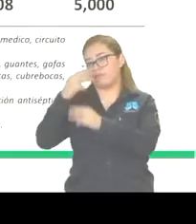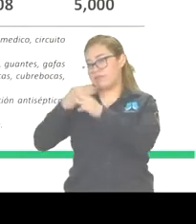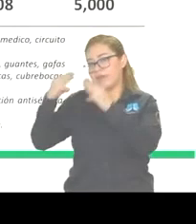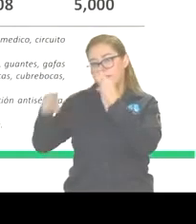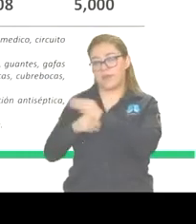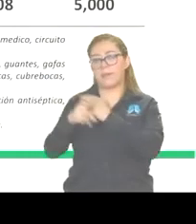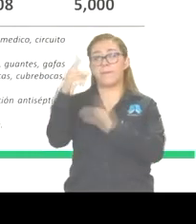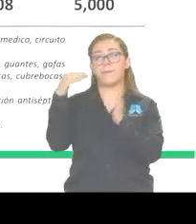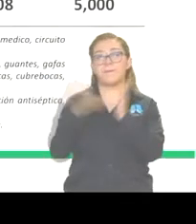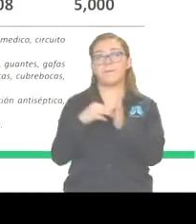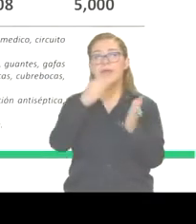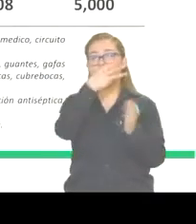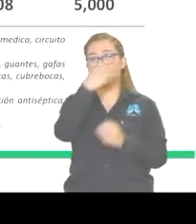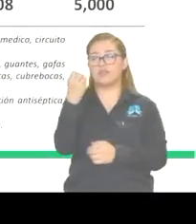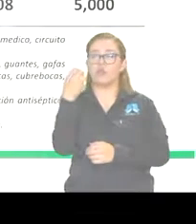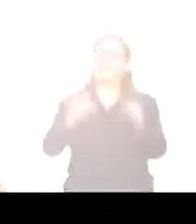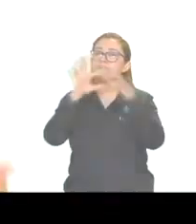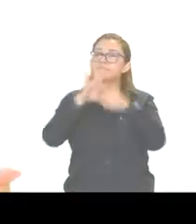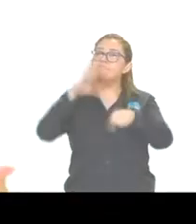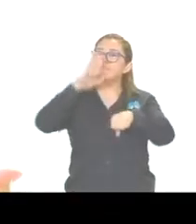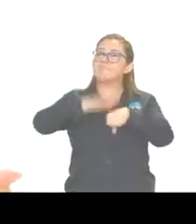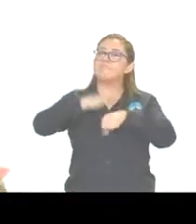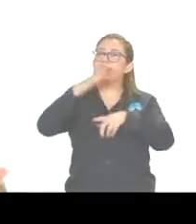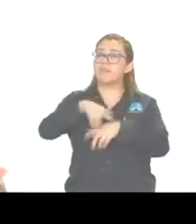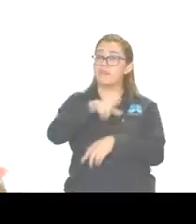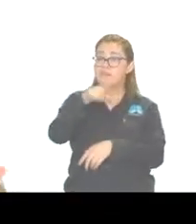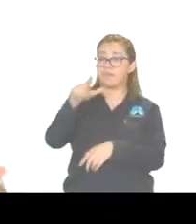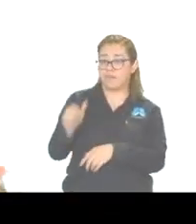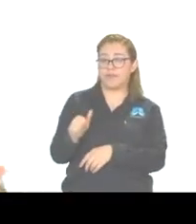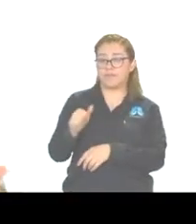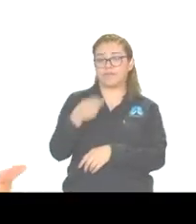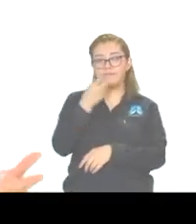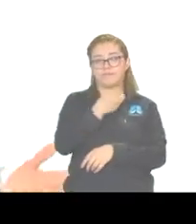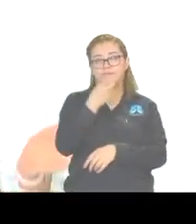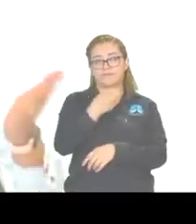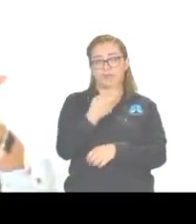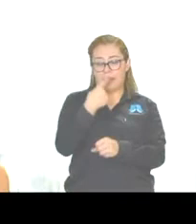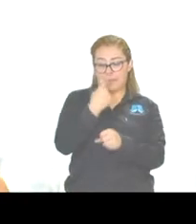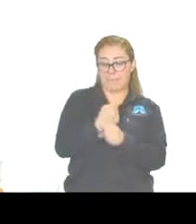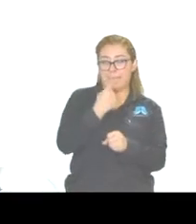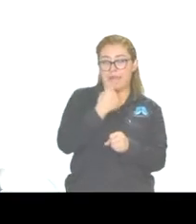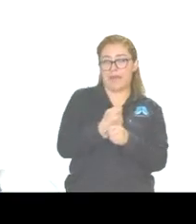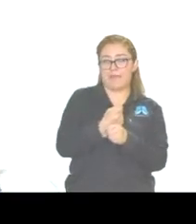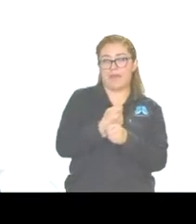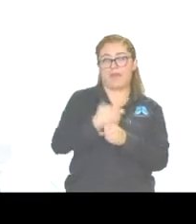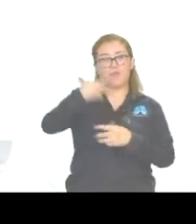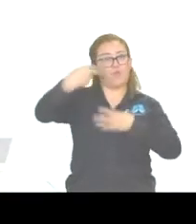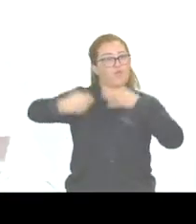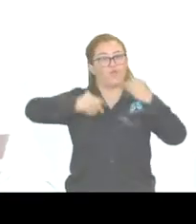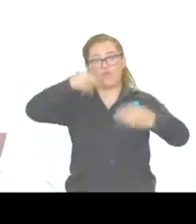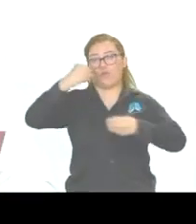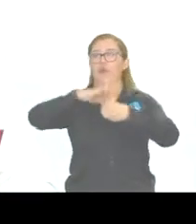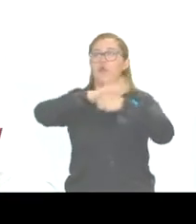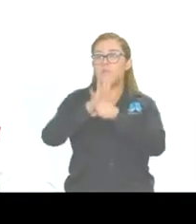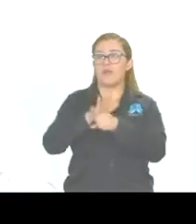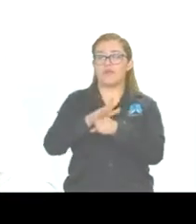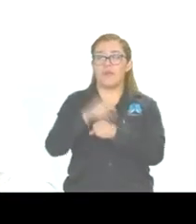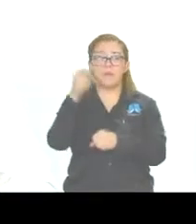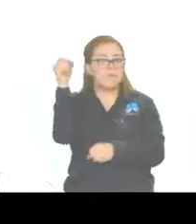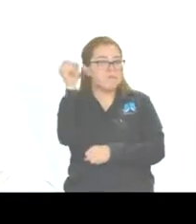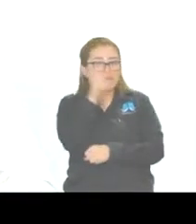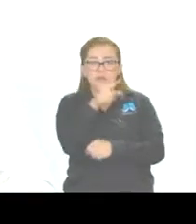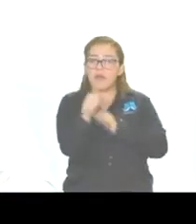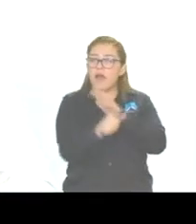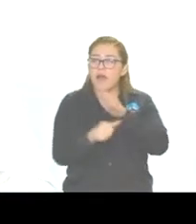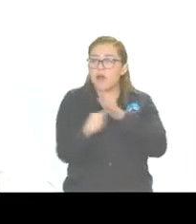1,308, medicamentos, 5,000 piezas. Después de esta primera epidemia que tendremos, la vida ya no va a